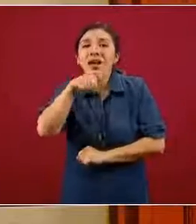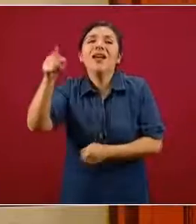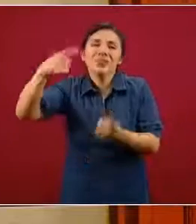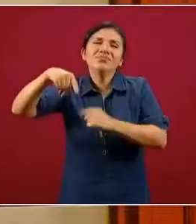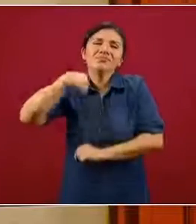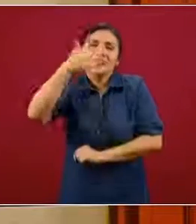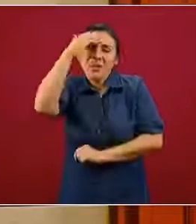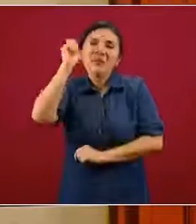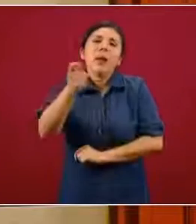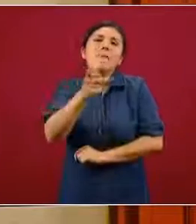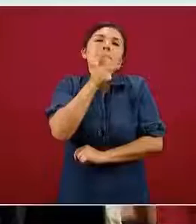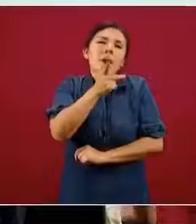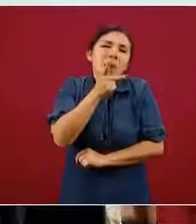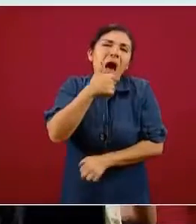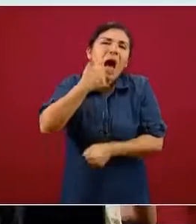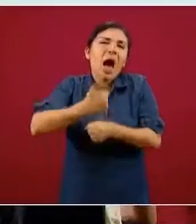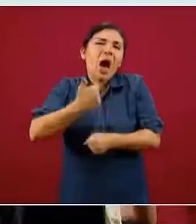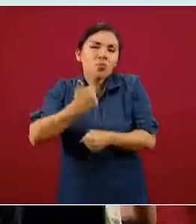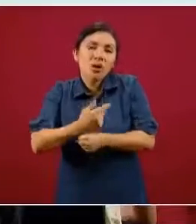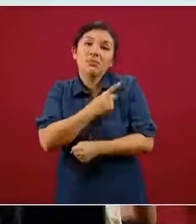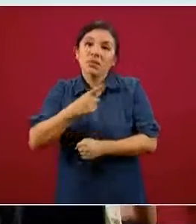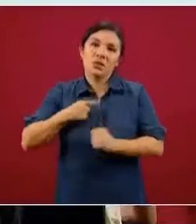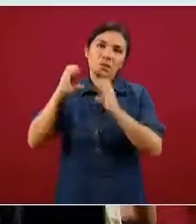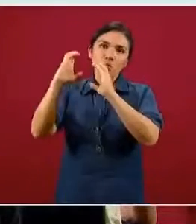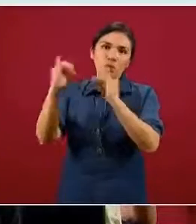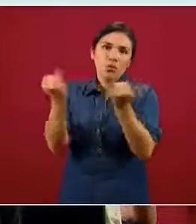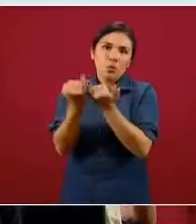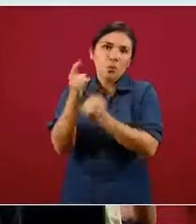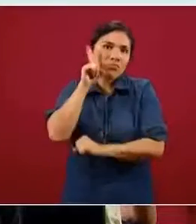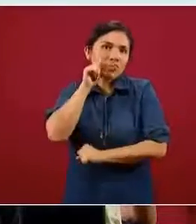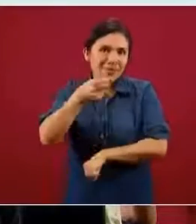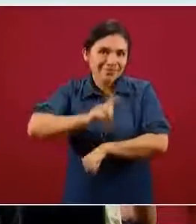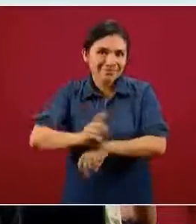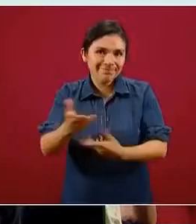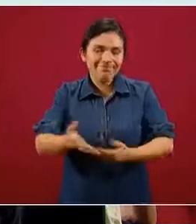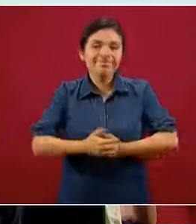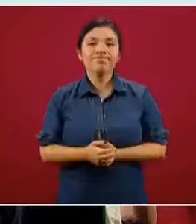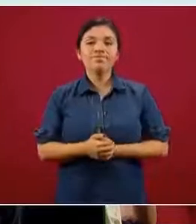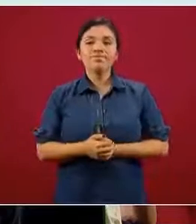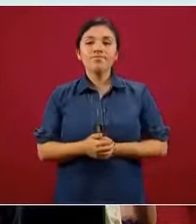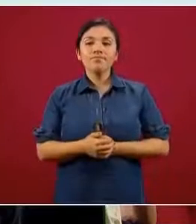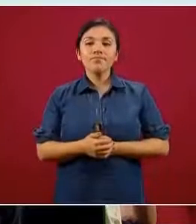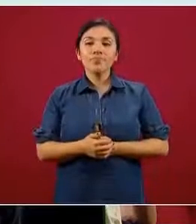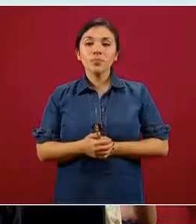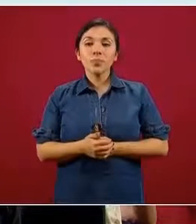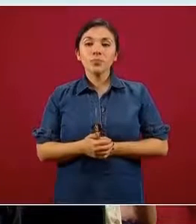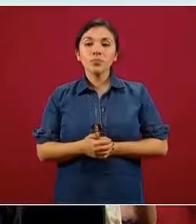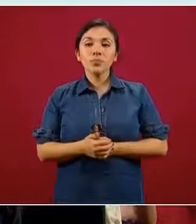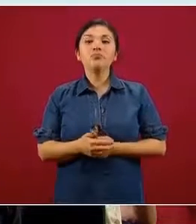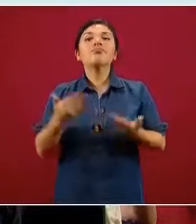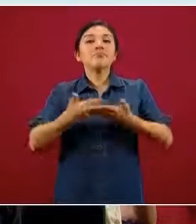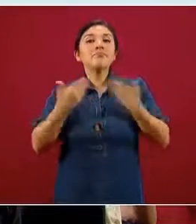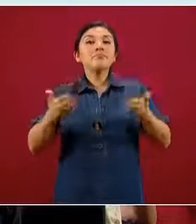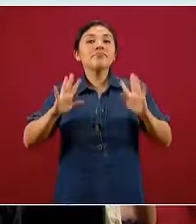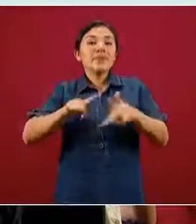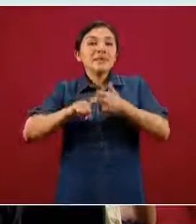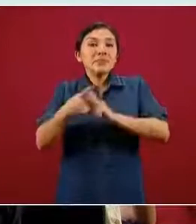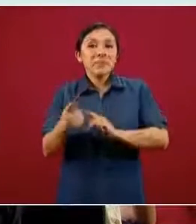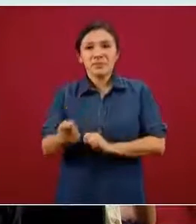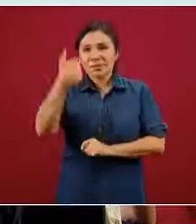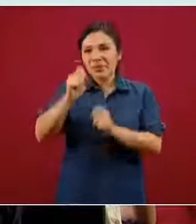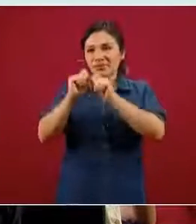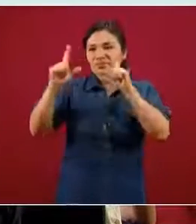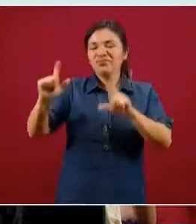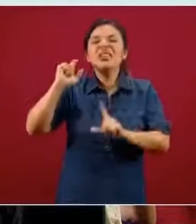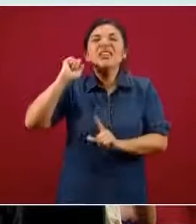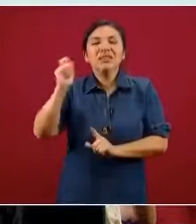padres, seguro son abuelos, pues hay que cuidarlos también el día de mañana. Veamos ahora sí la primera diapositiva, que tiene